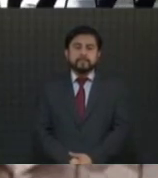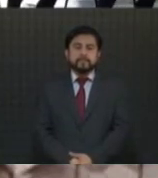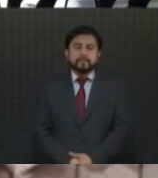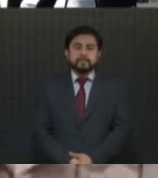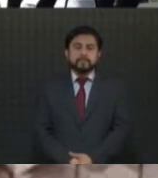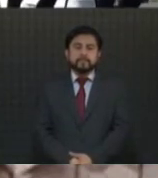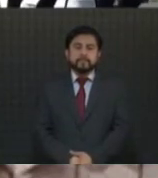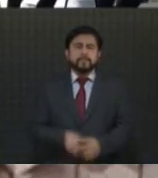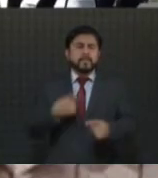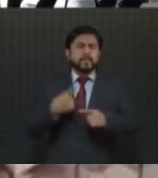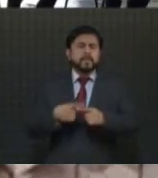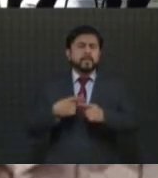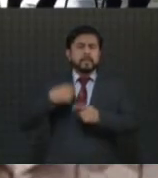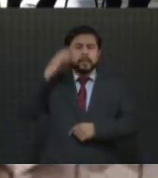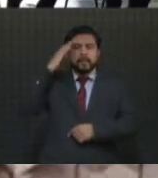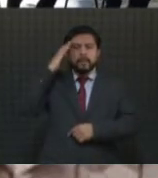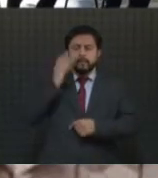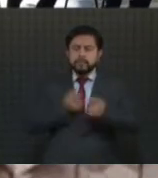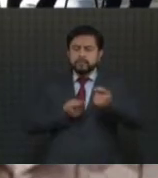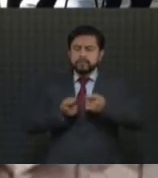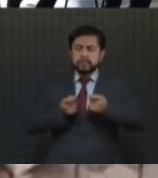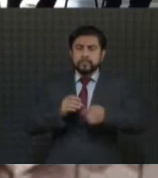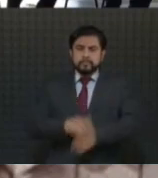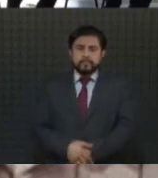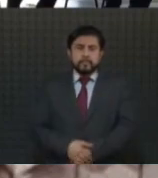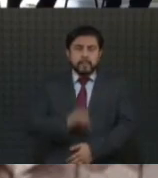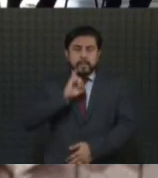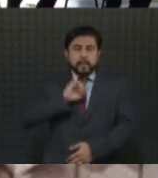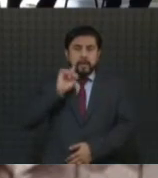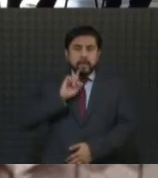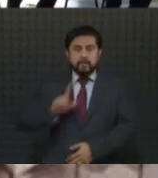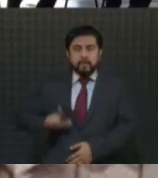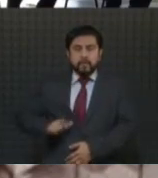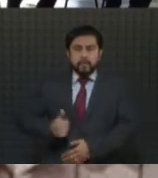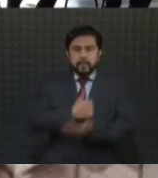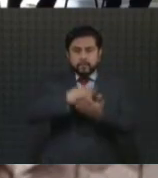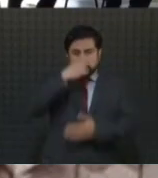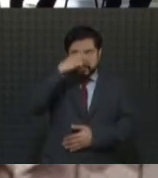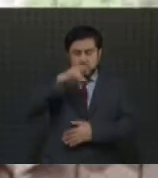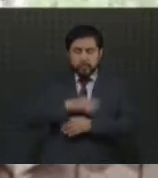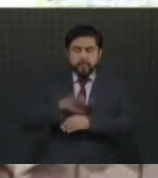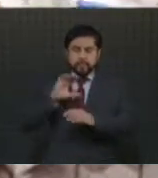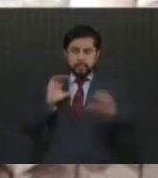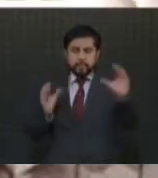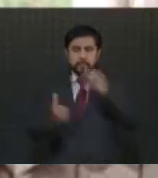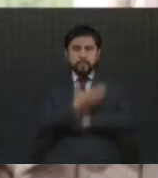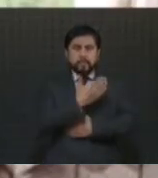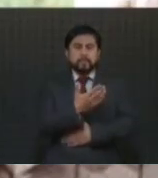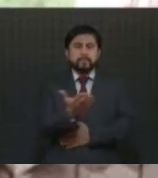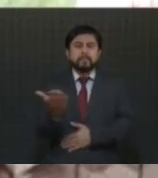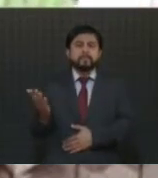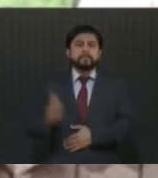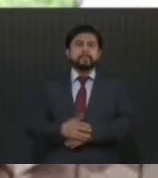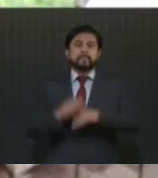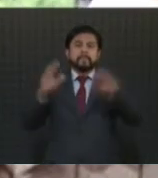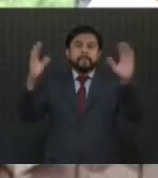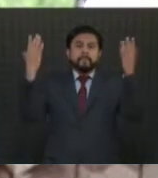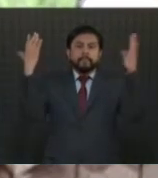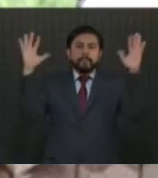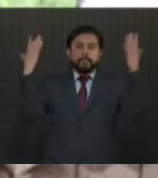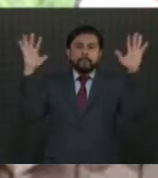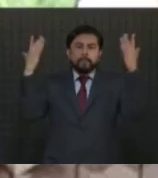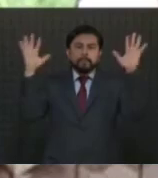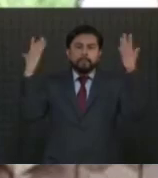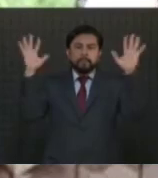Preside este acto la jefa de gobierno de la Ciudad de México, doctora Claudia Sheinbaum Pardo.